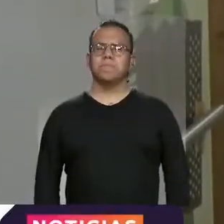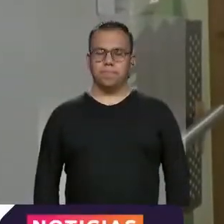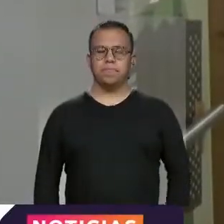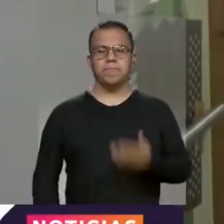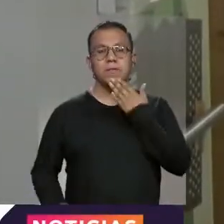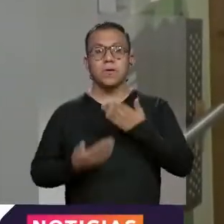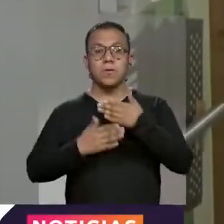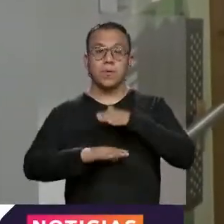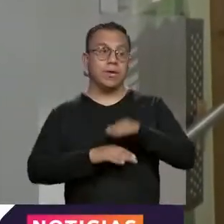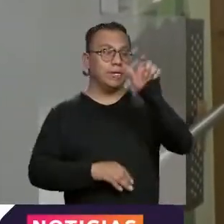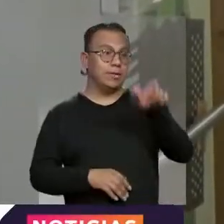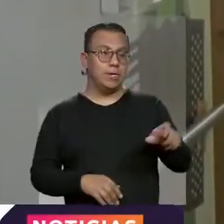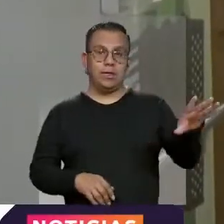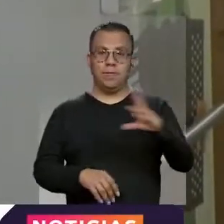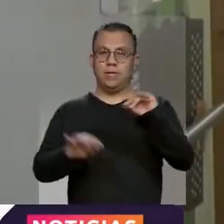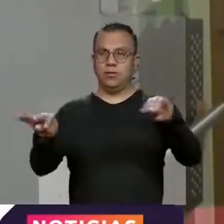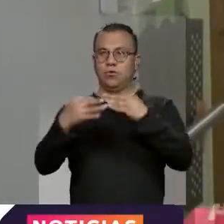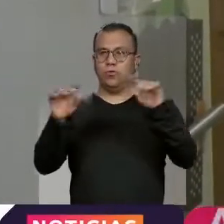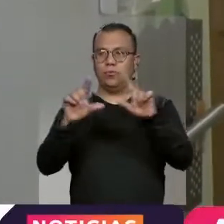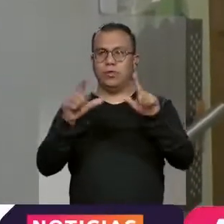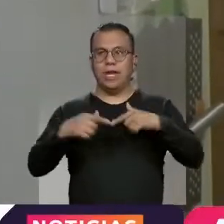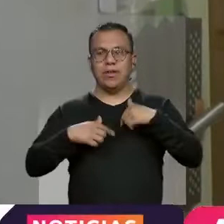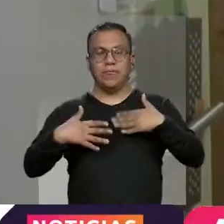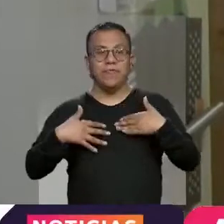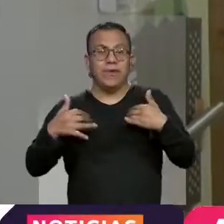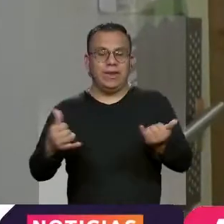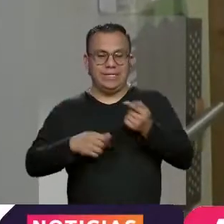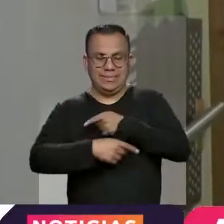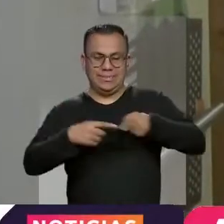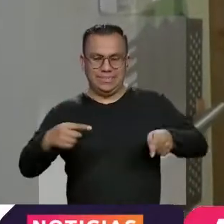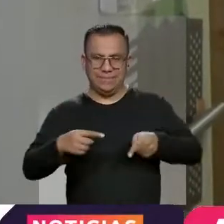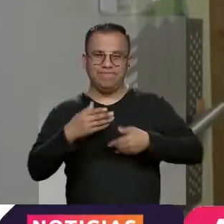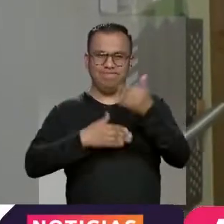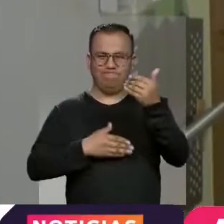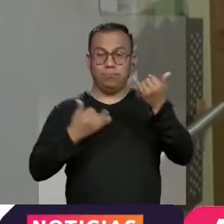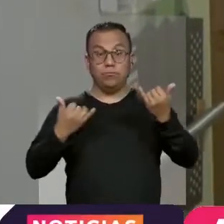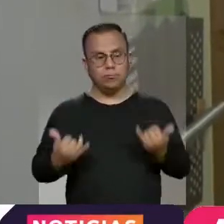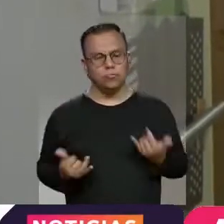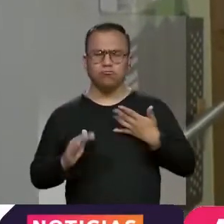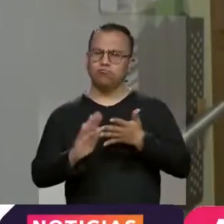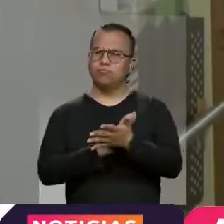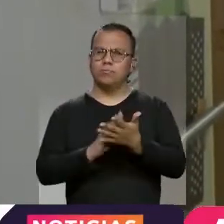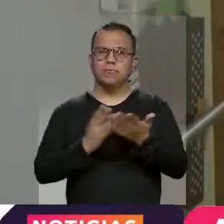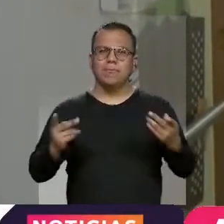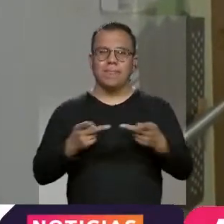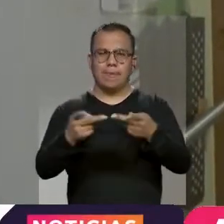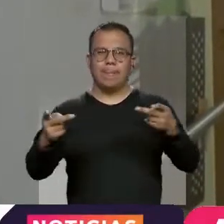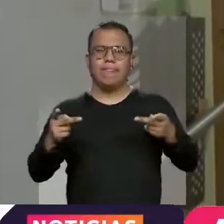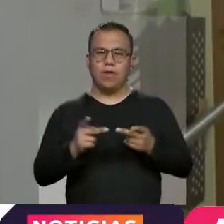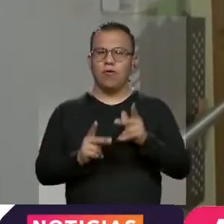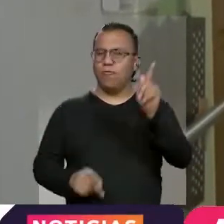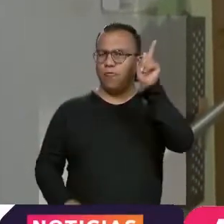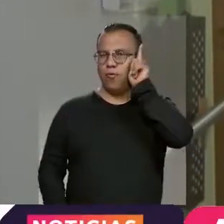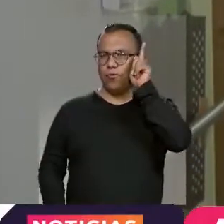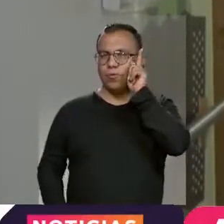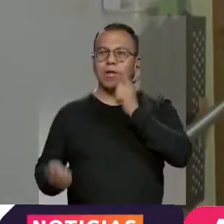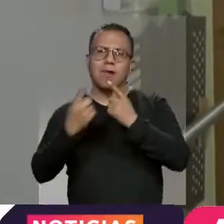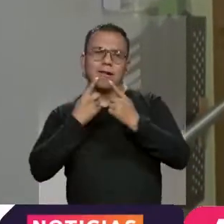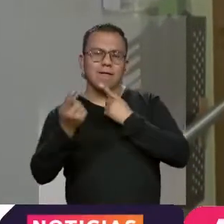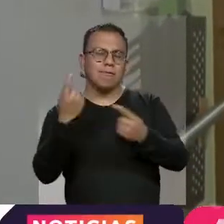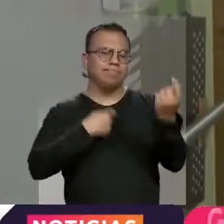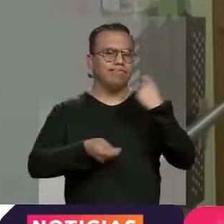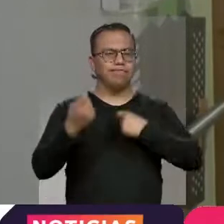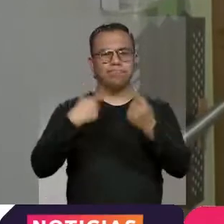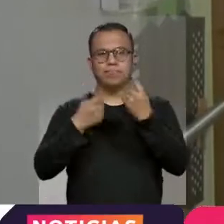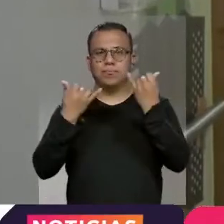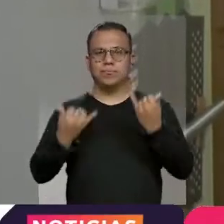Hola Juan, para usted, más tarde, y para todos los televidentes, un feliz inicio de semana. Pues les cuento que nos fuimos para la localidad de Fontibón a hablar con los comerciantes